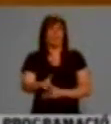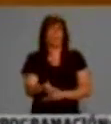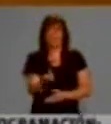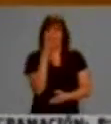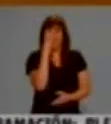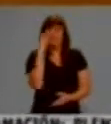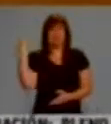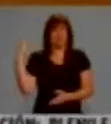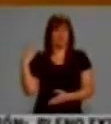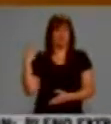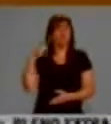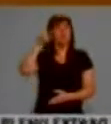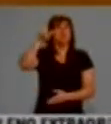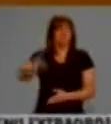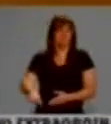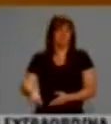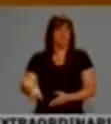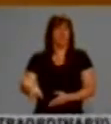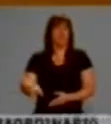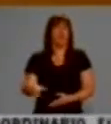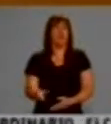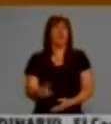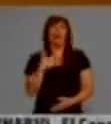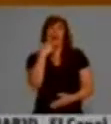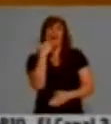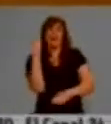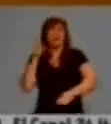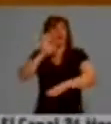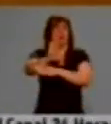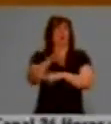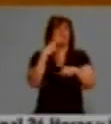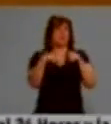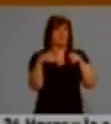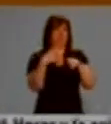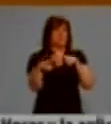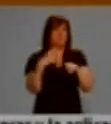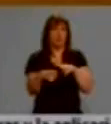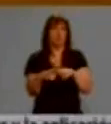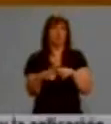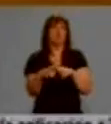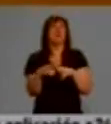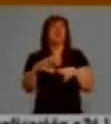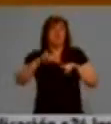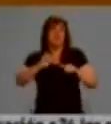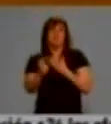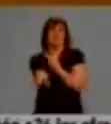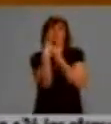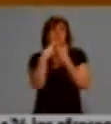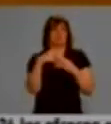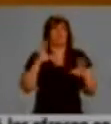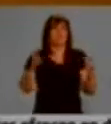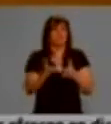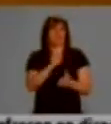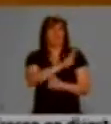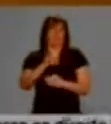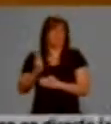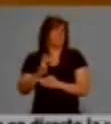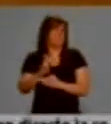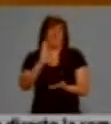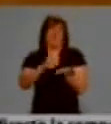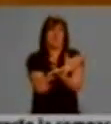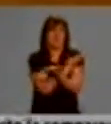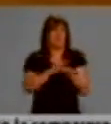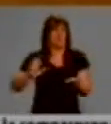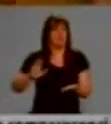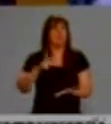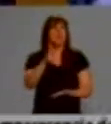3 no ostenta ninguna representación política, ni siquiera militancia en ese partido.